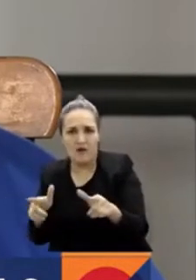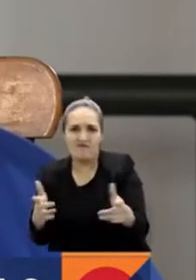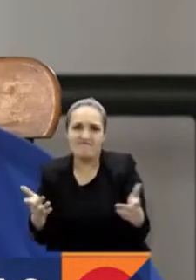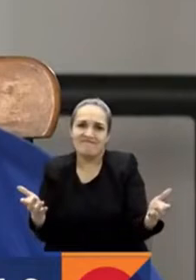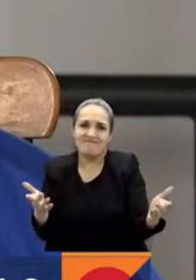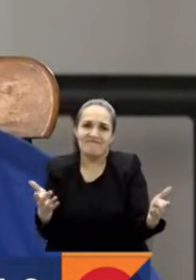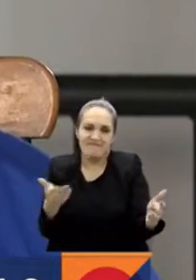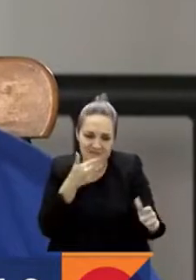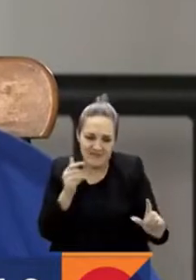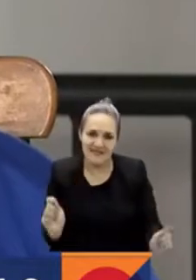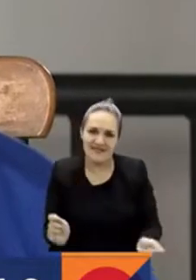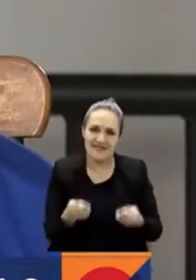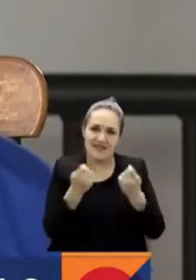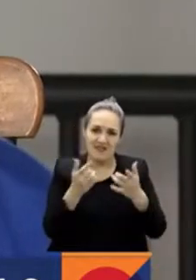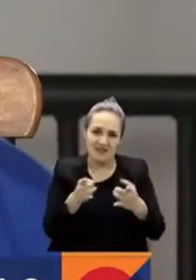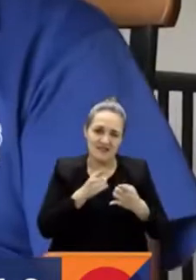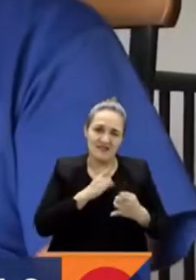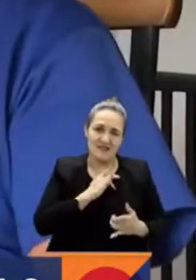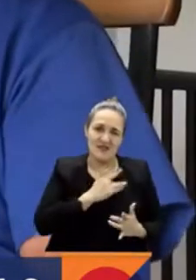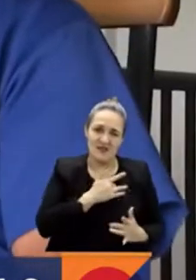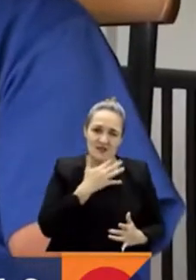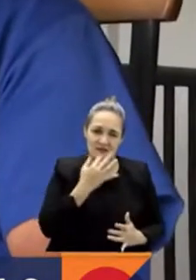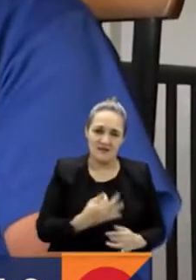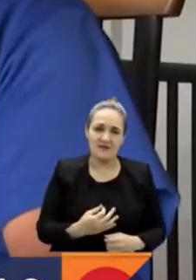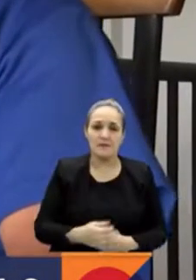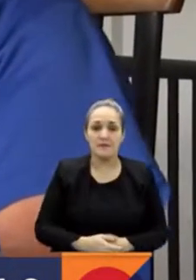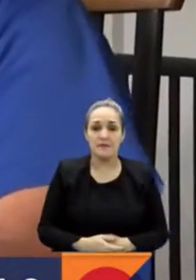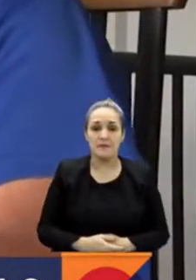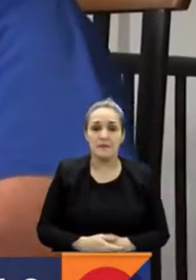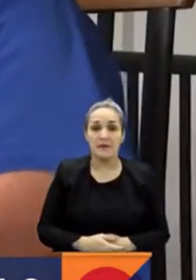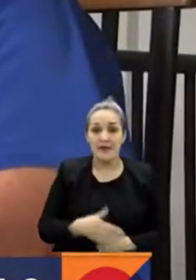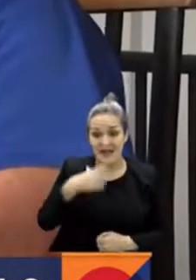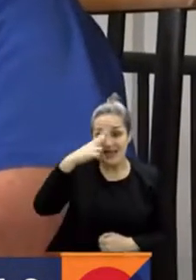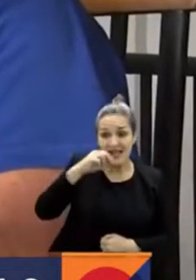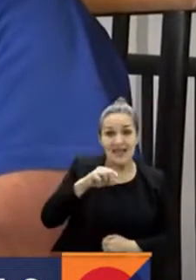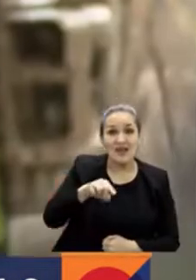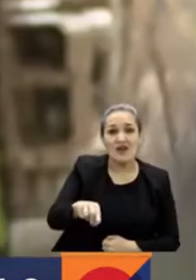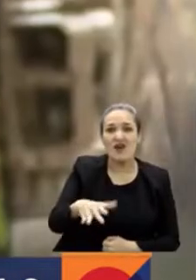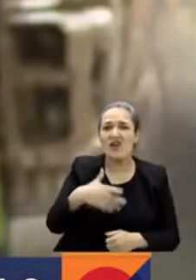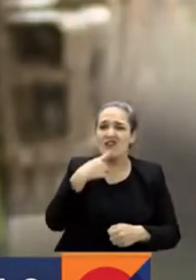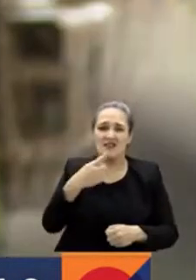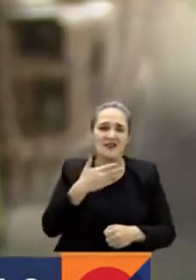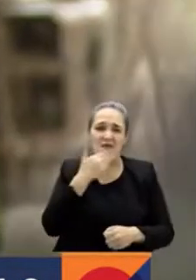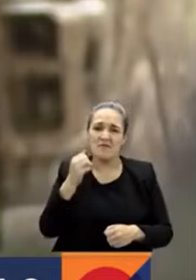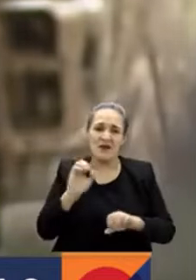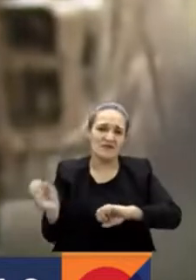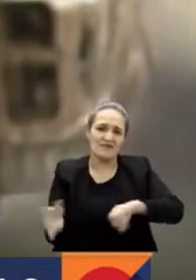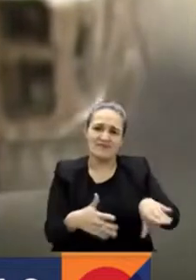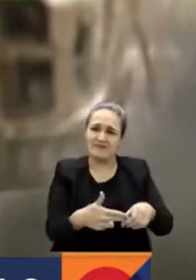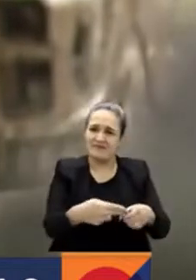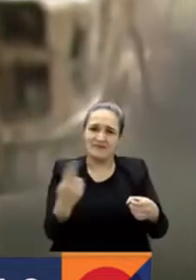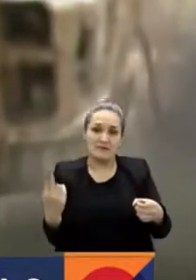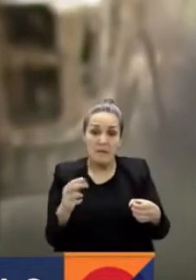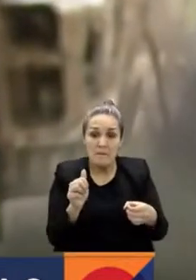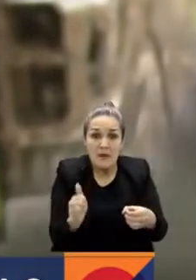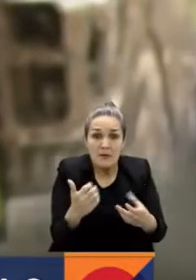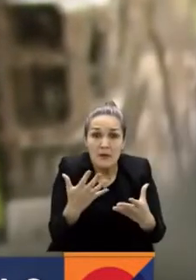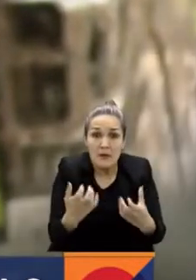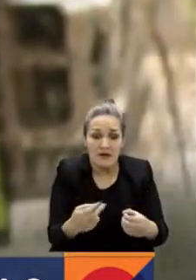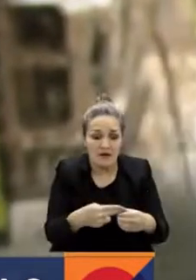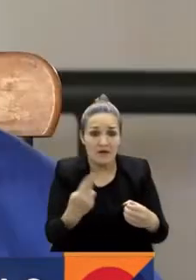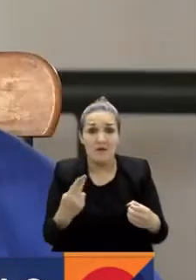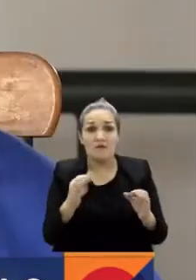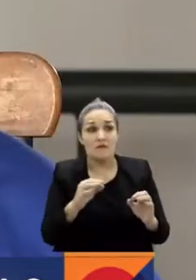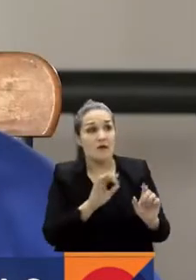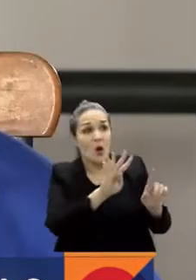estaríamos pasando estos momentos tan dolorosos, de verdad que sí. Explica que su hijo pensaba salir de la institución por los riesgos en la zona donde llevaba